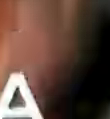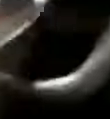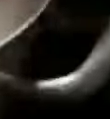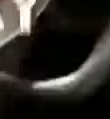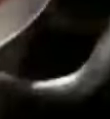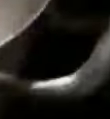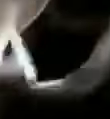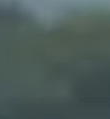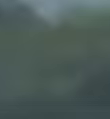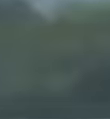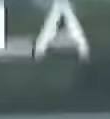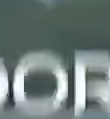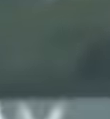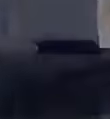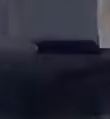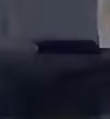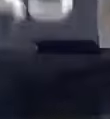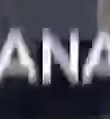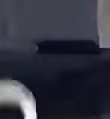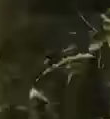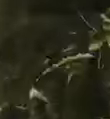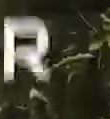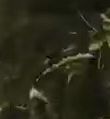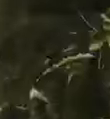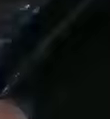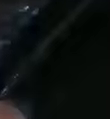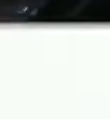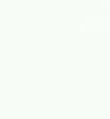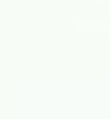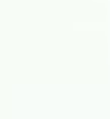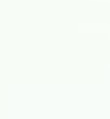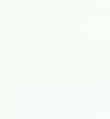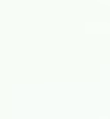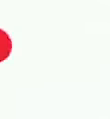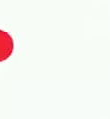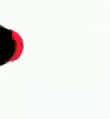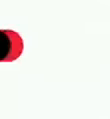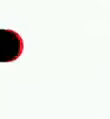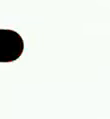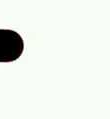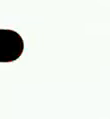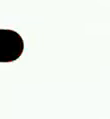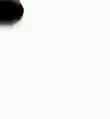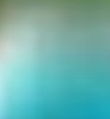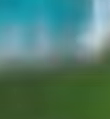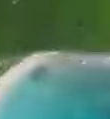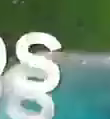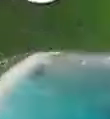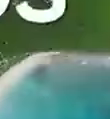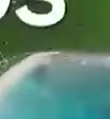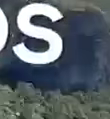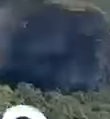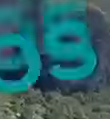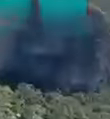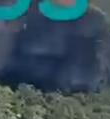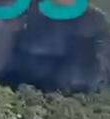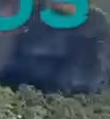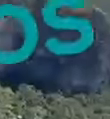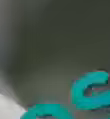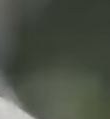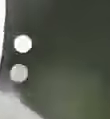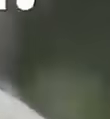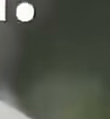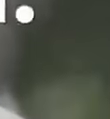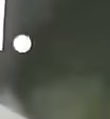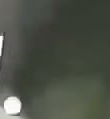filtro. Un encuentro de diversidad y riqueza. La hora tal. Todos los sábados y domingos a